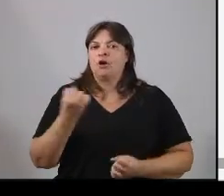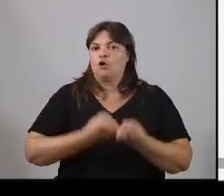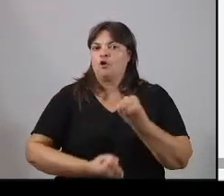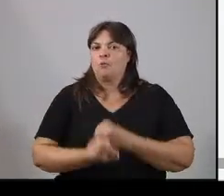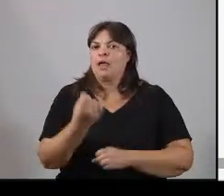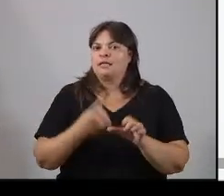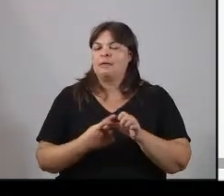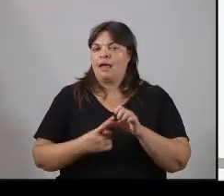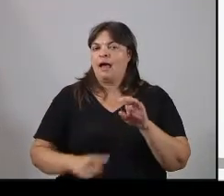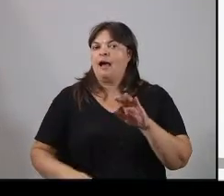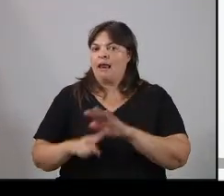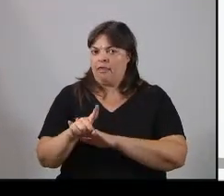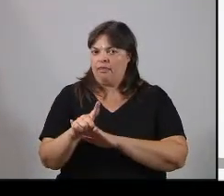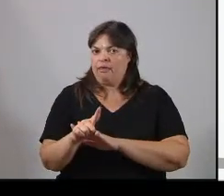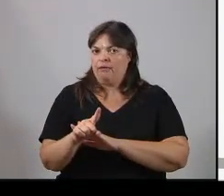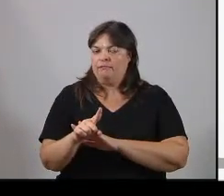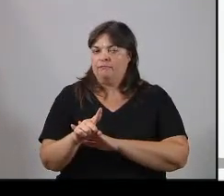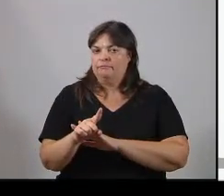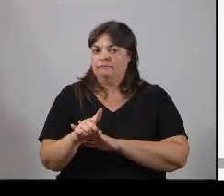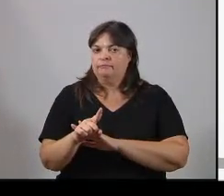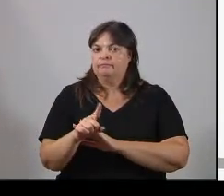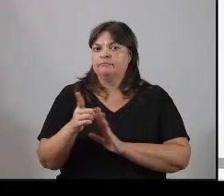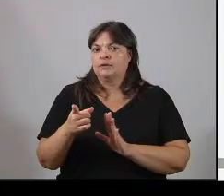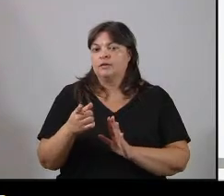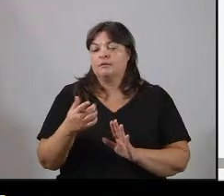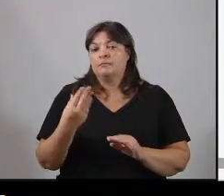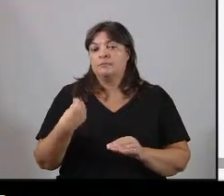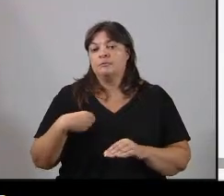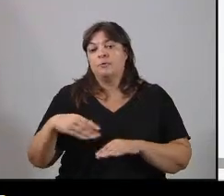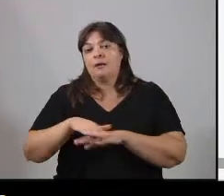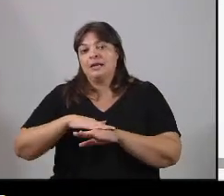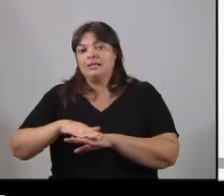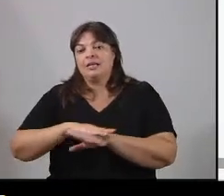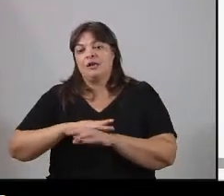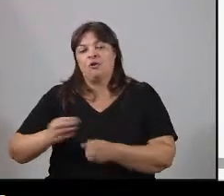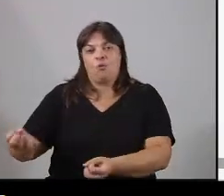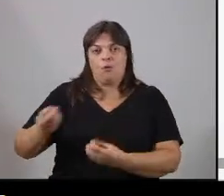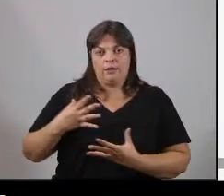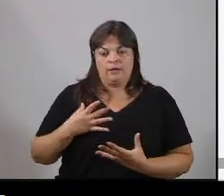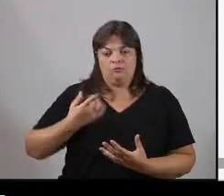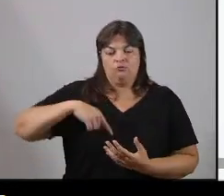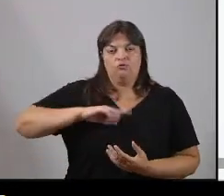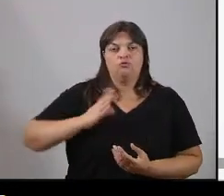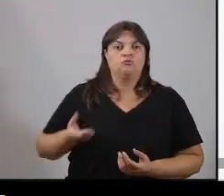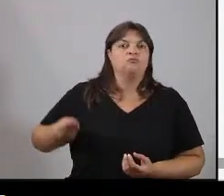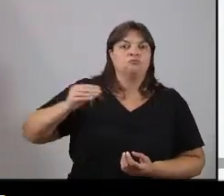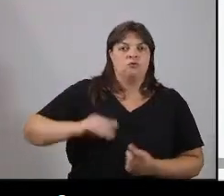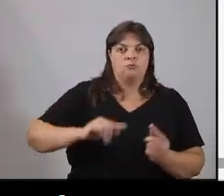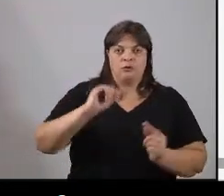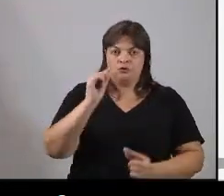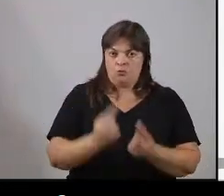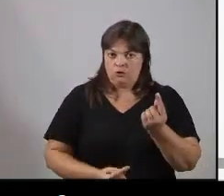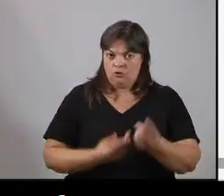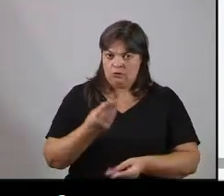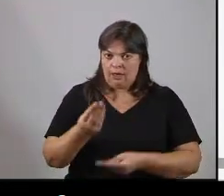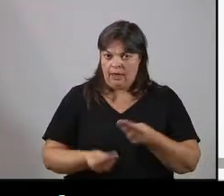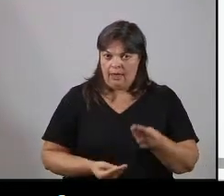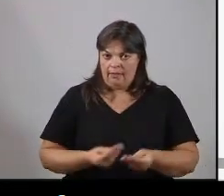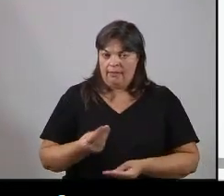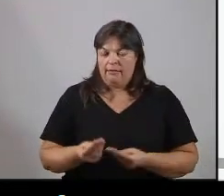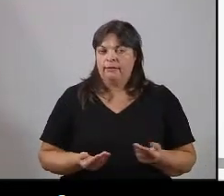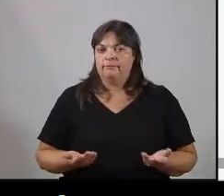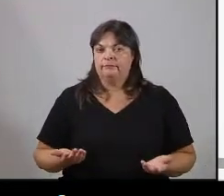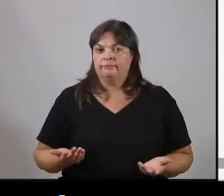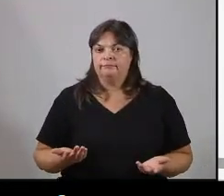economía extremeña, y ese es el dato, el facilitado por el Ministerio, el que incorporamos para la elaboración de los presupuestos. No nos ha